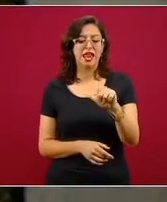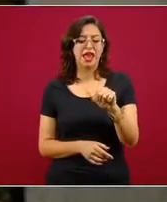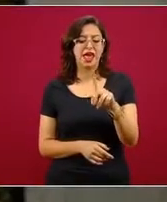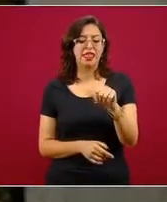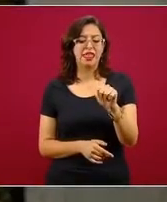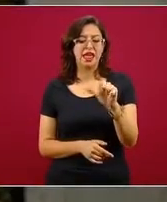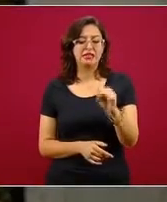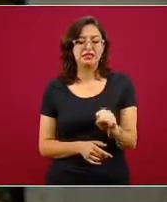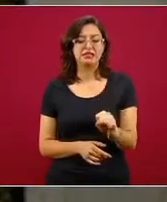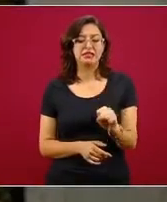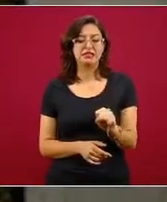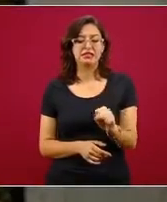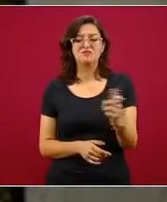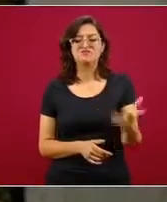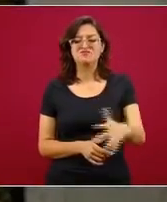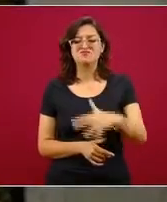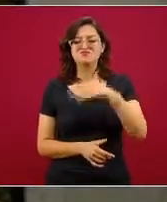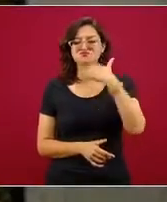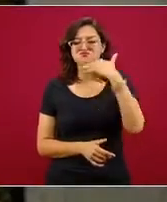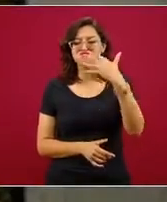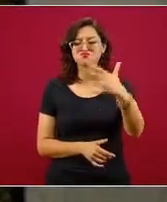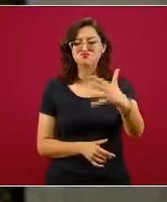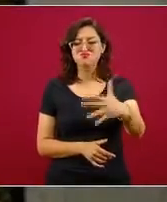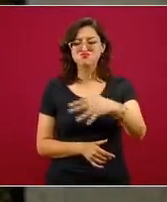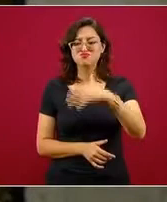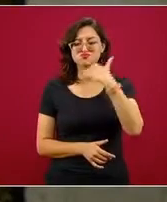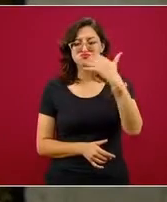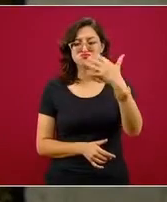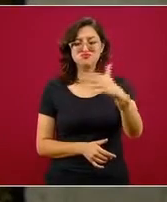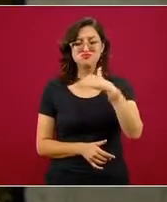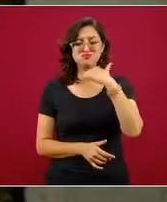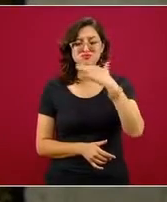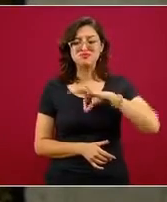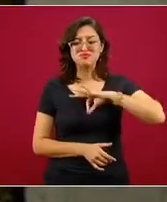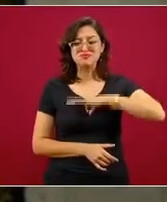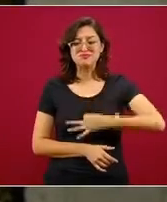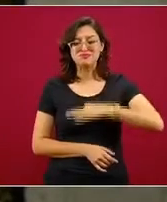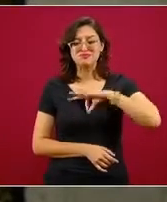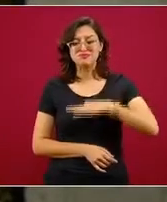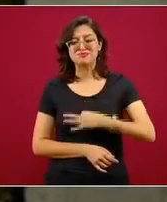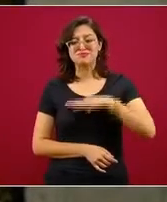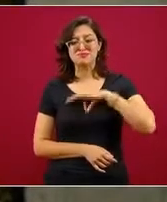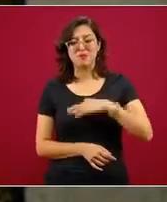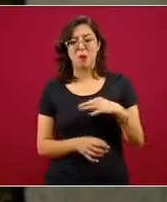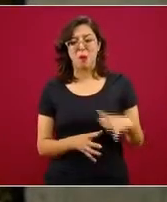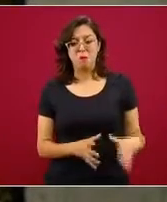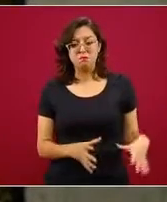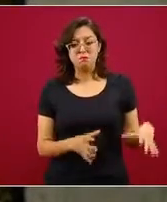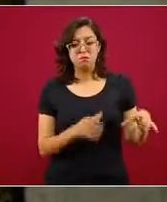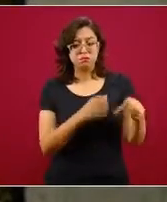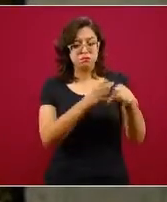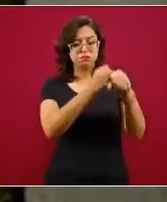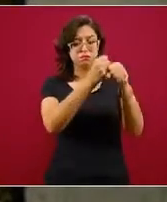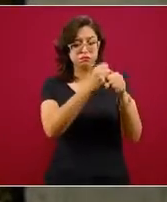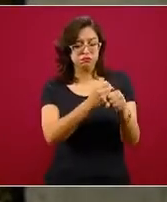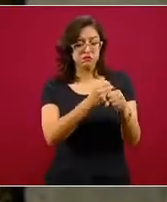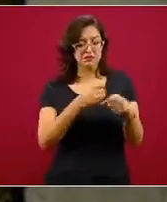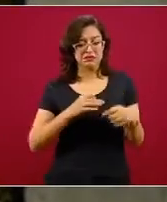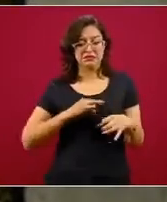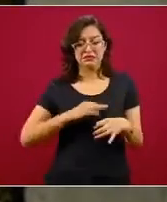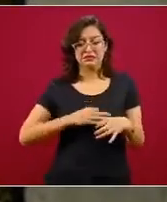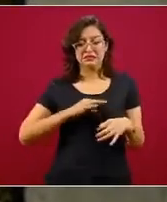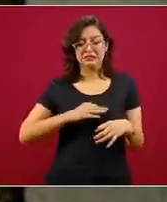toneladas que se han generado de residuos peligrosos biológico-infecciosos por la pandemia.